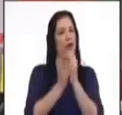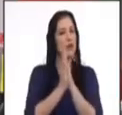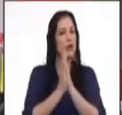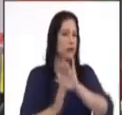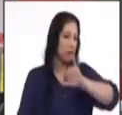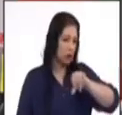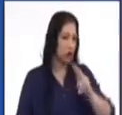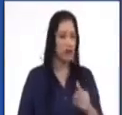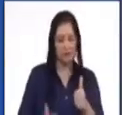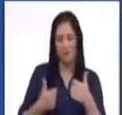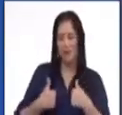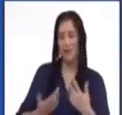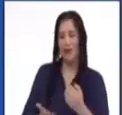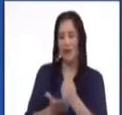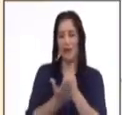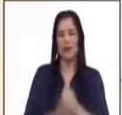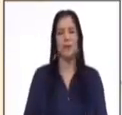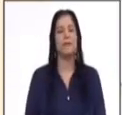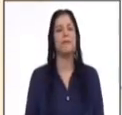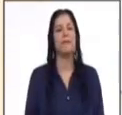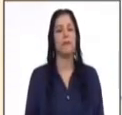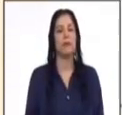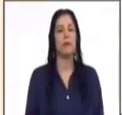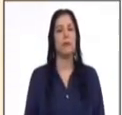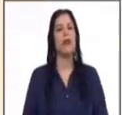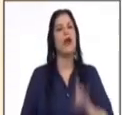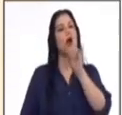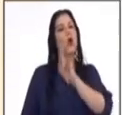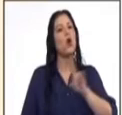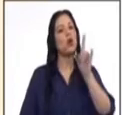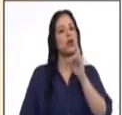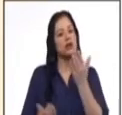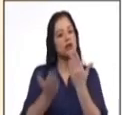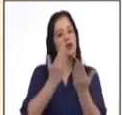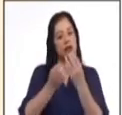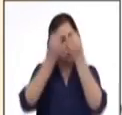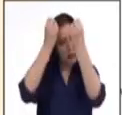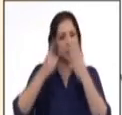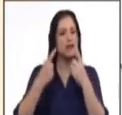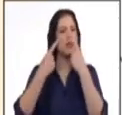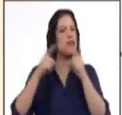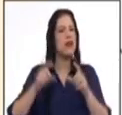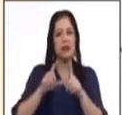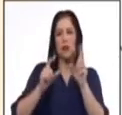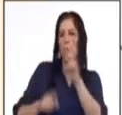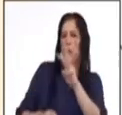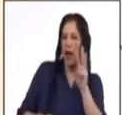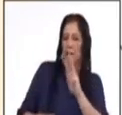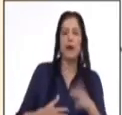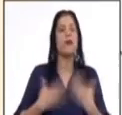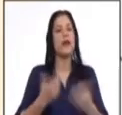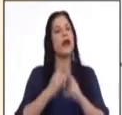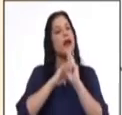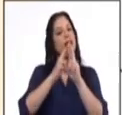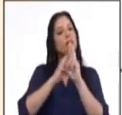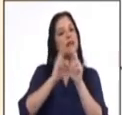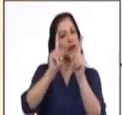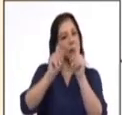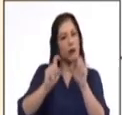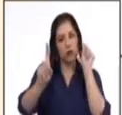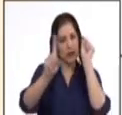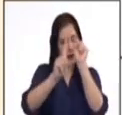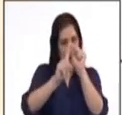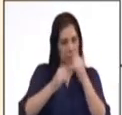Junior? Claro, profesora. Utilizo y contrasto información de diversas fuentes para dar respuesta a la pregunta del